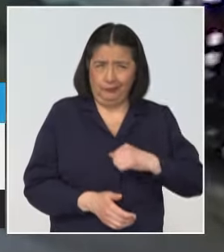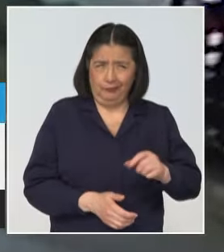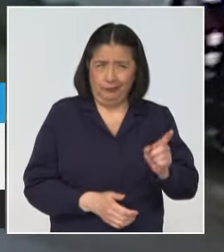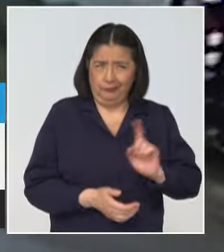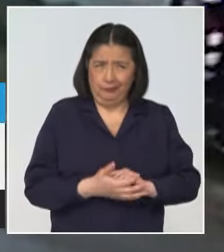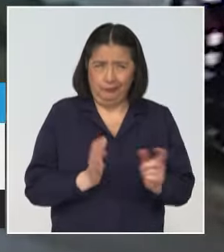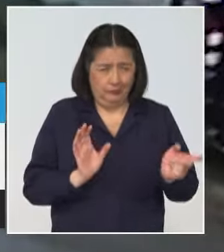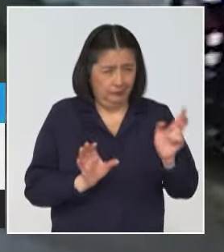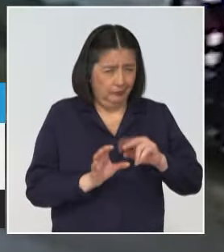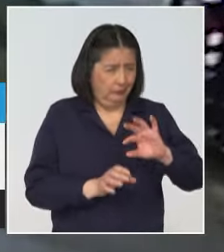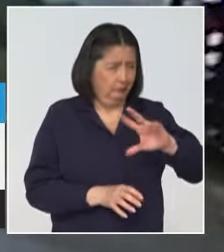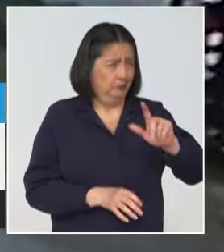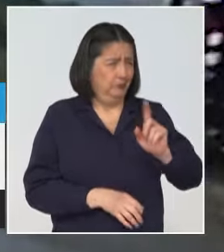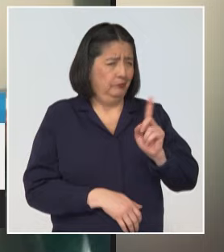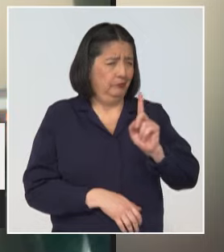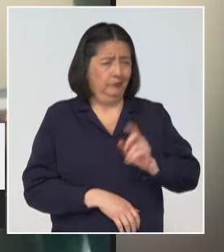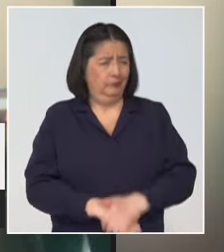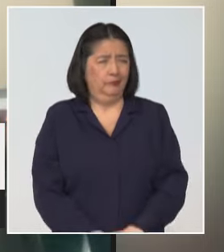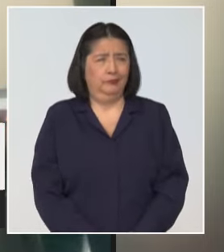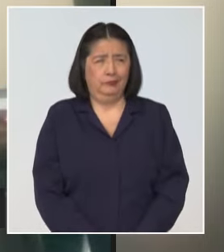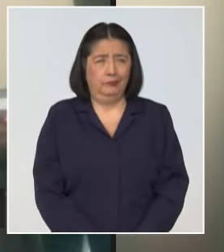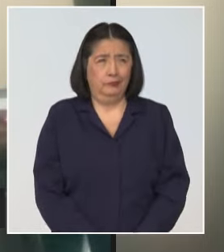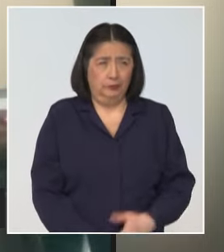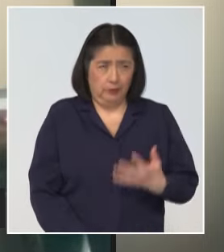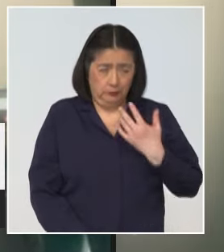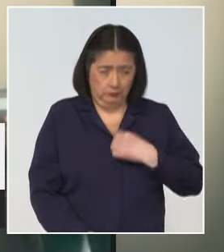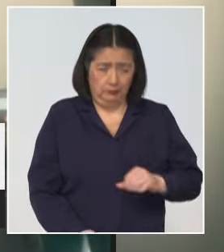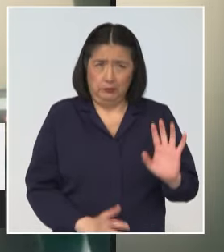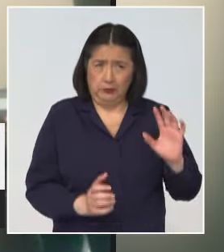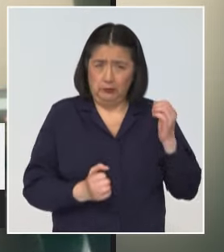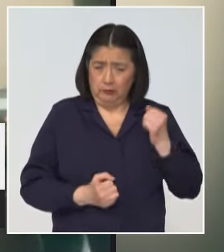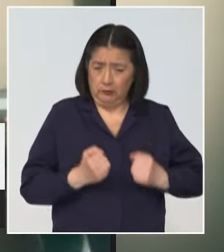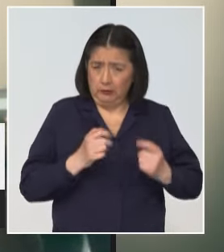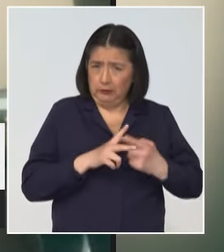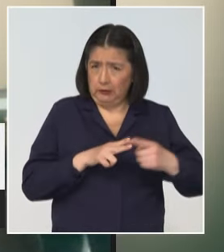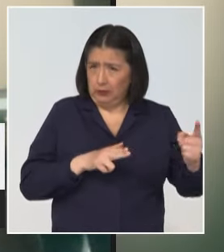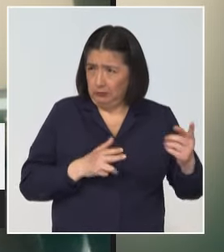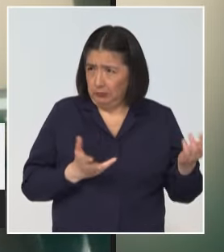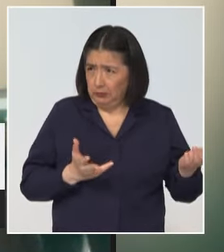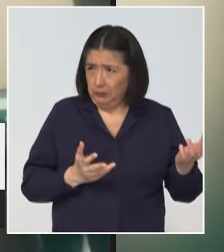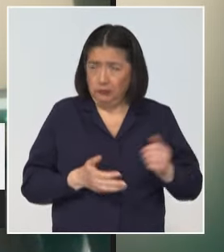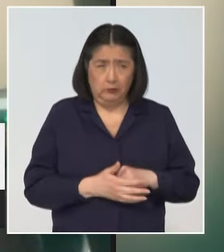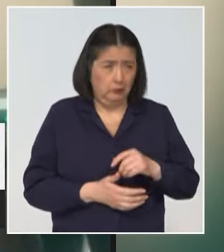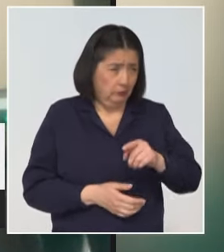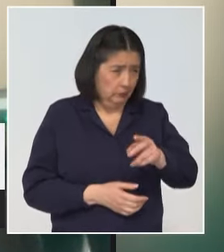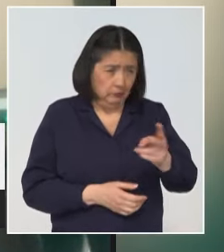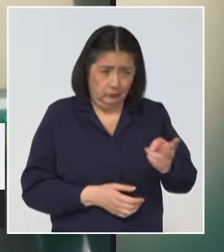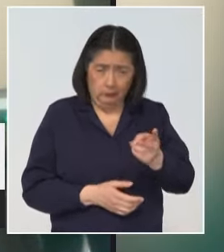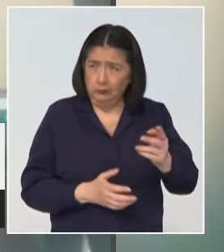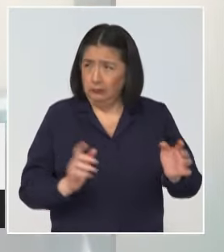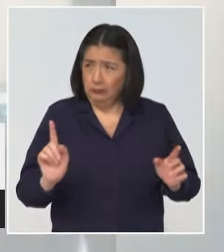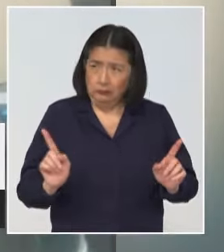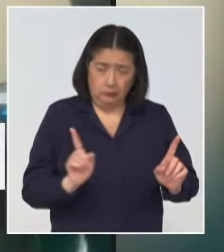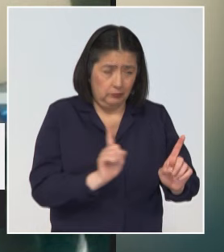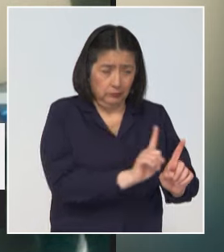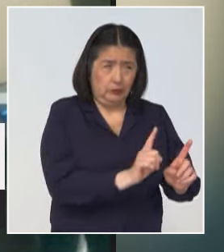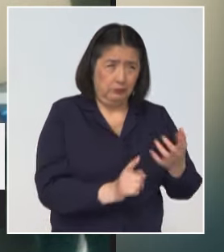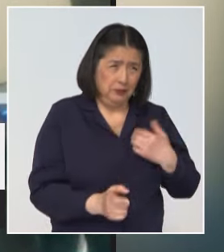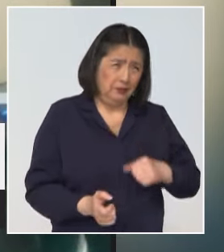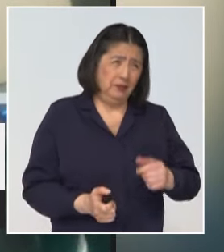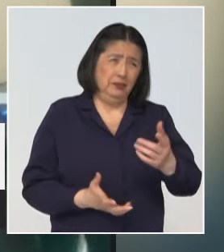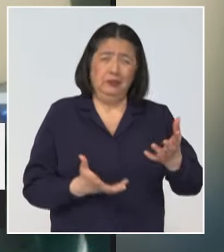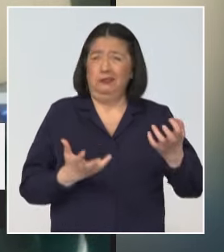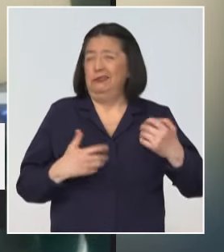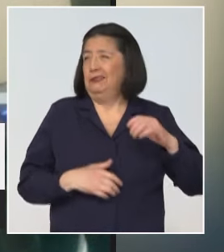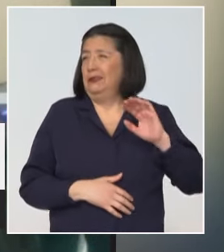sido partícipe de un robo. Mi hijo se corre. Los que atacan son ellos, lo corretean a mi hijo. Quiere